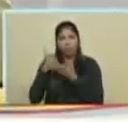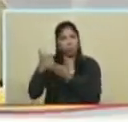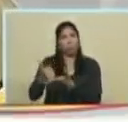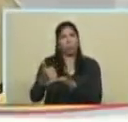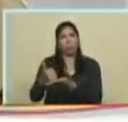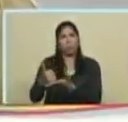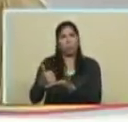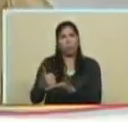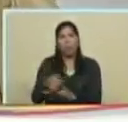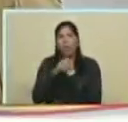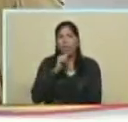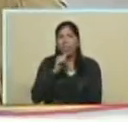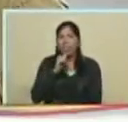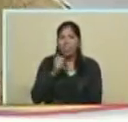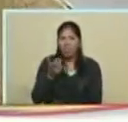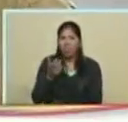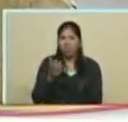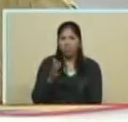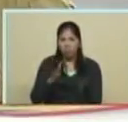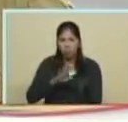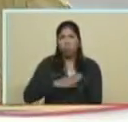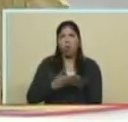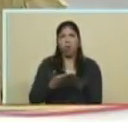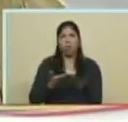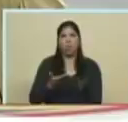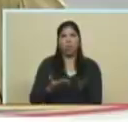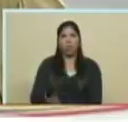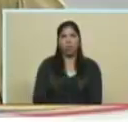¿Y eso quién lo puede garantizar?